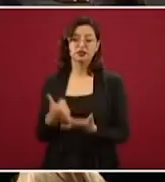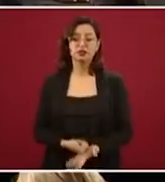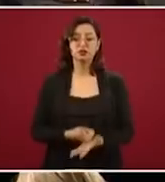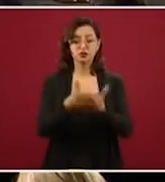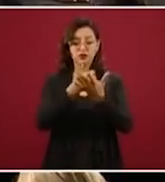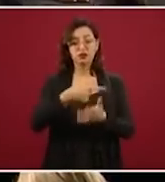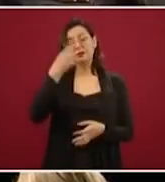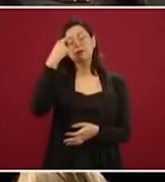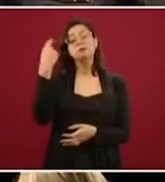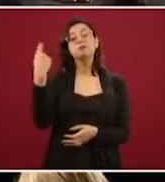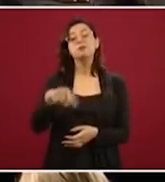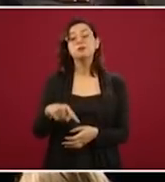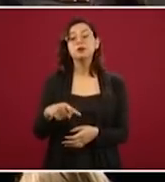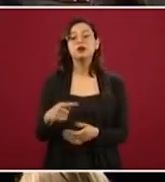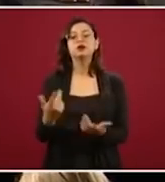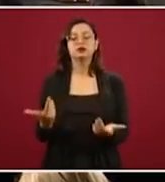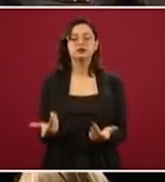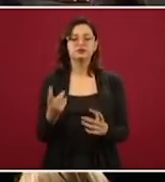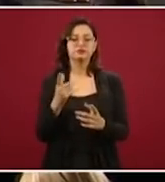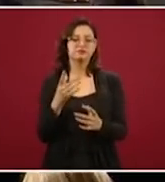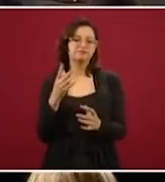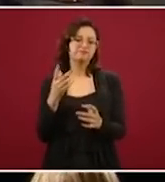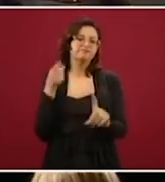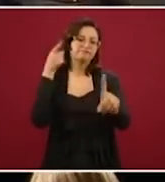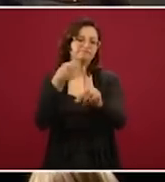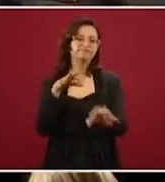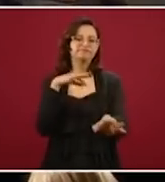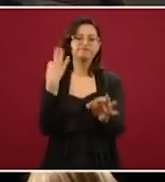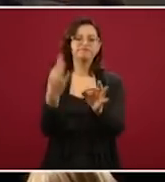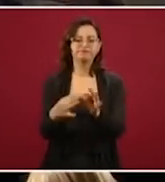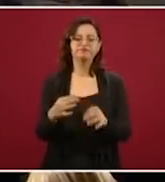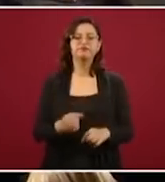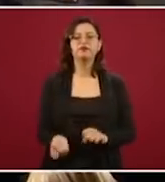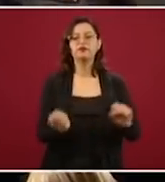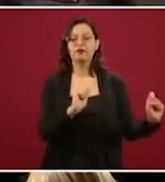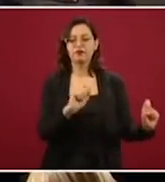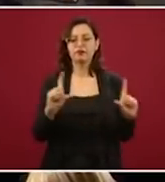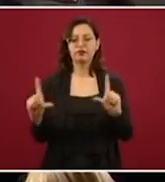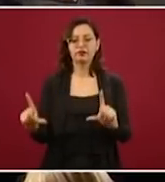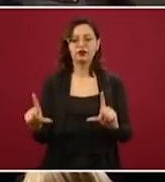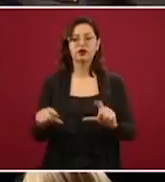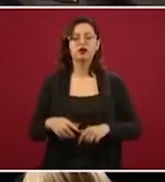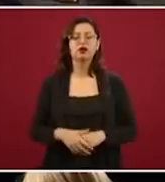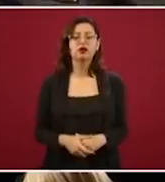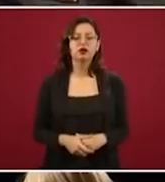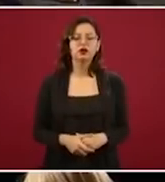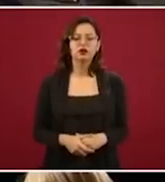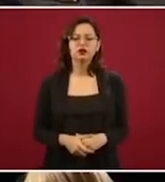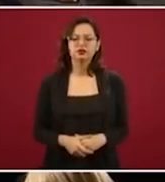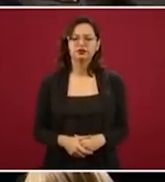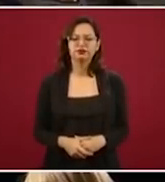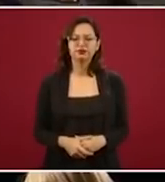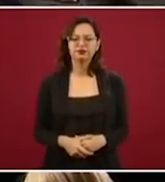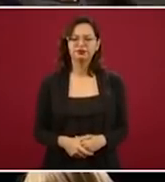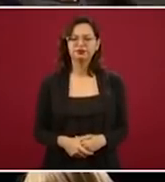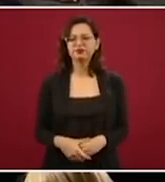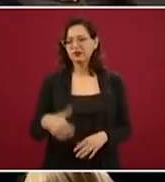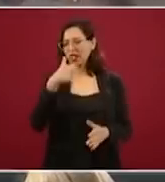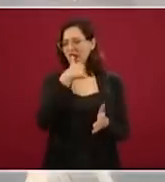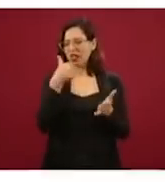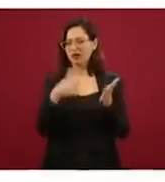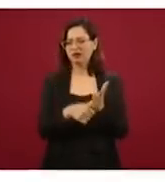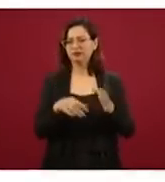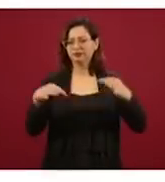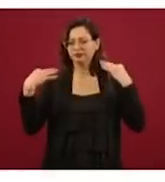poder cumplir con las obligaciones. Muy brevemente, la siguiente lámina es básicamente, ese es el manifiesto que se genera